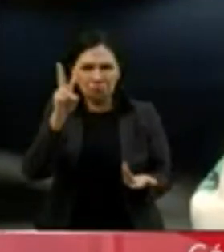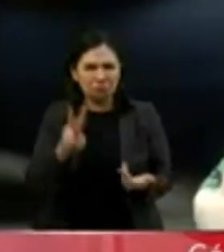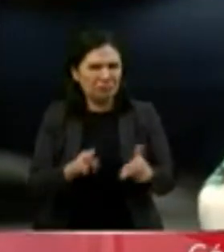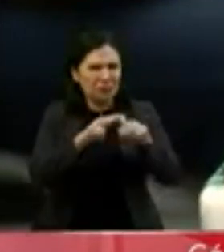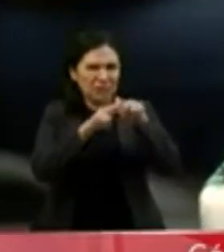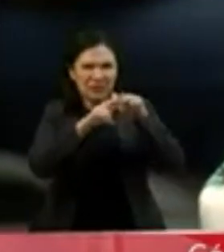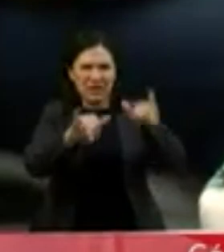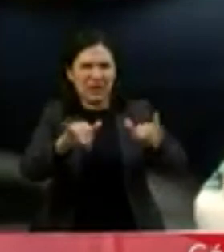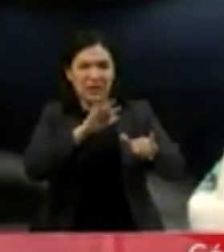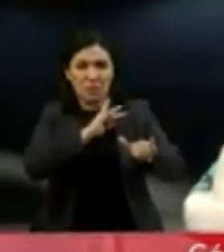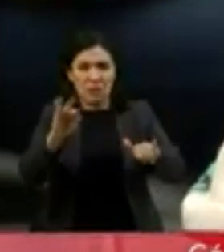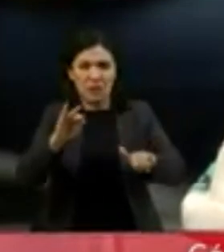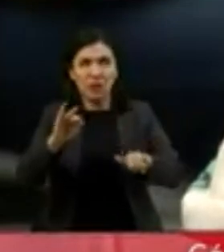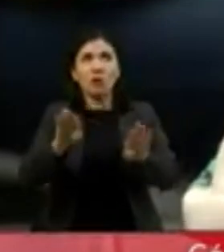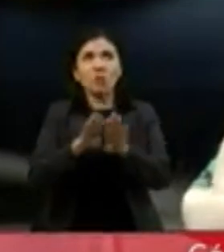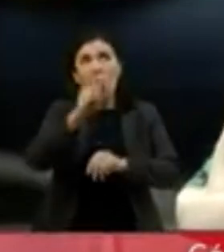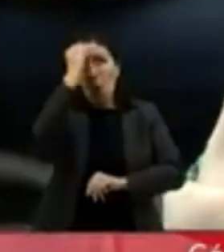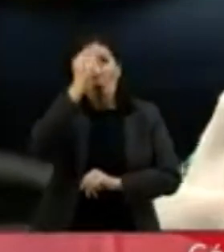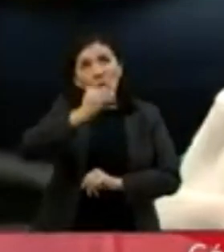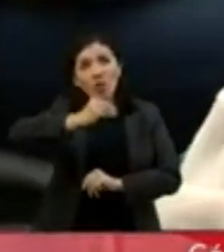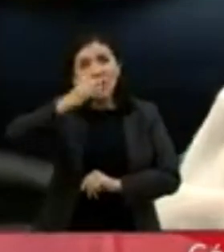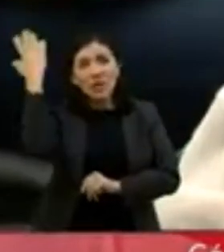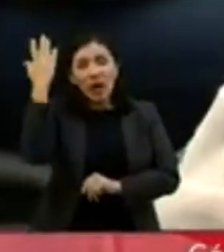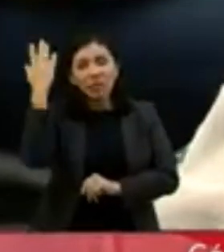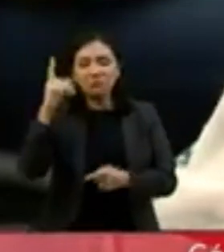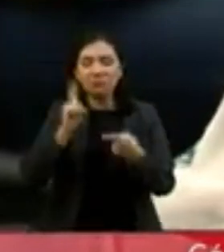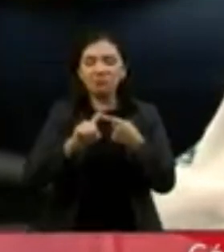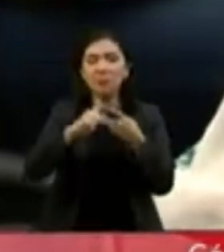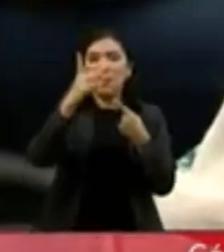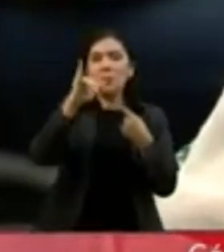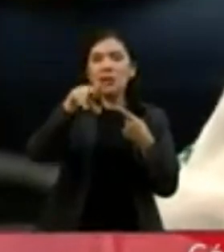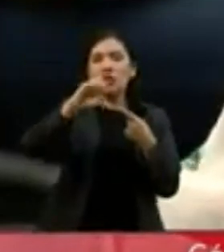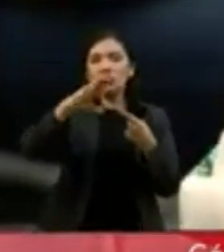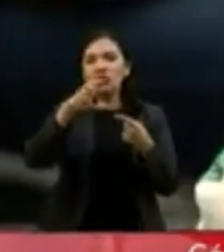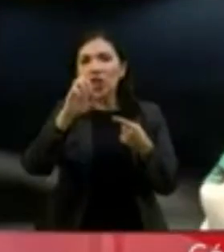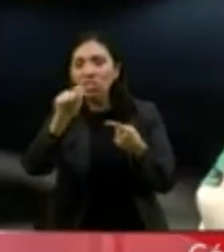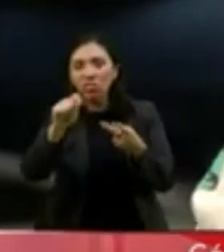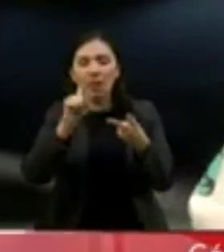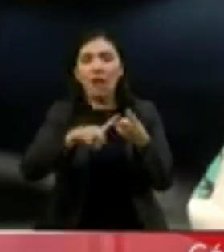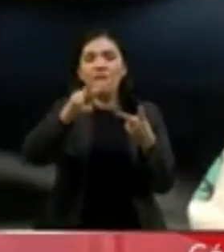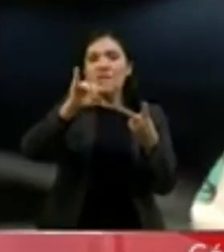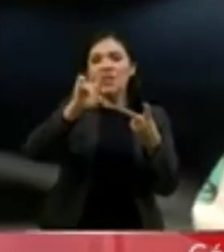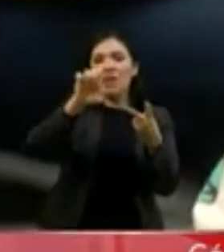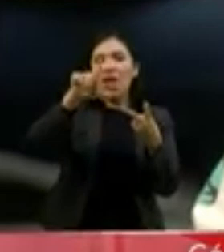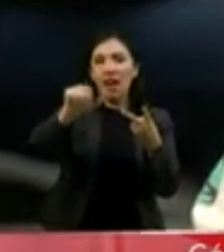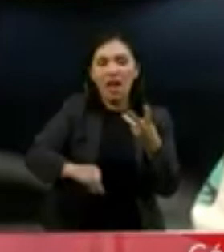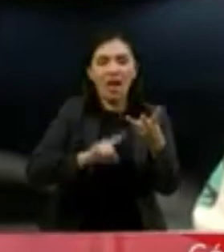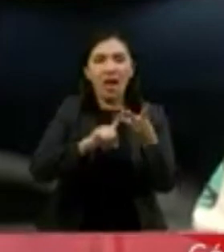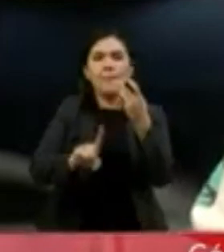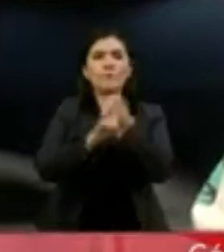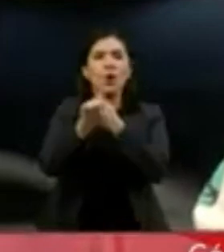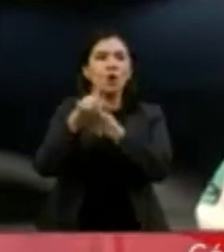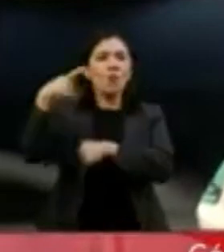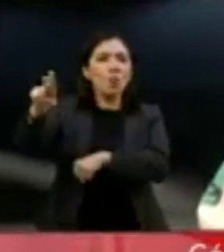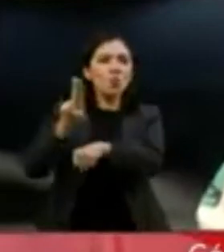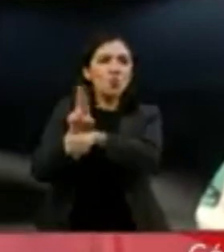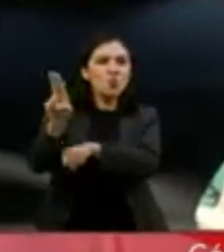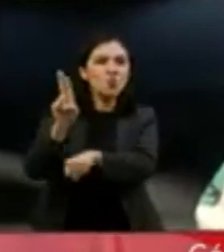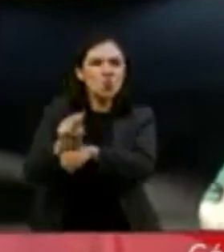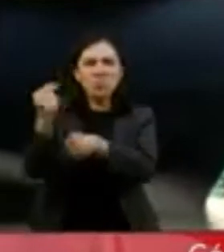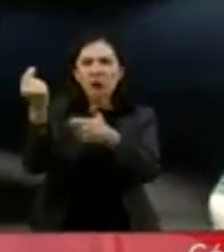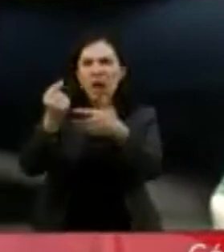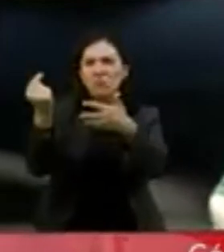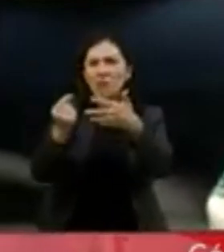nadie puede escapar de nuestra memoria pinochet Videla el problema de Uruguay y todo lo que